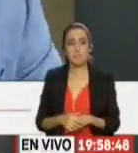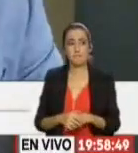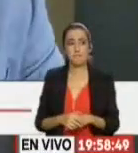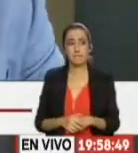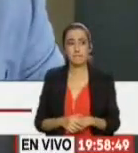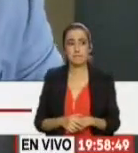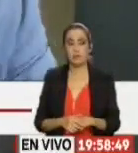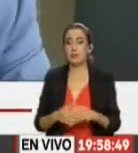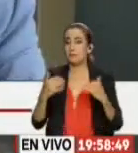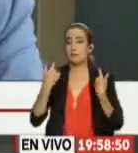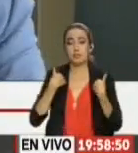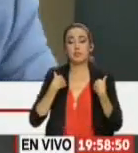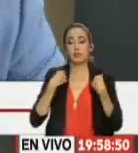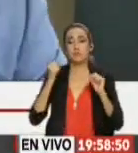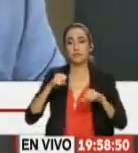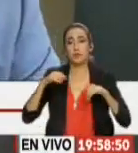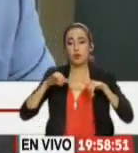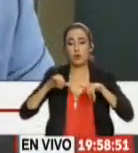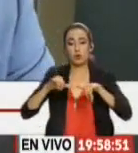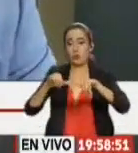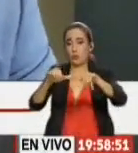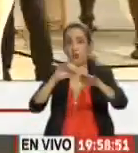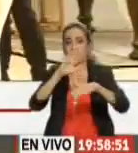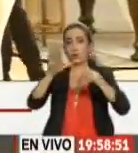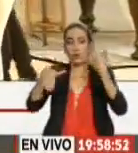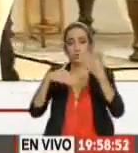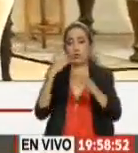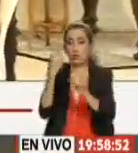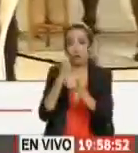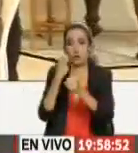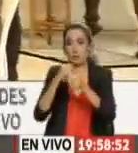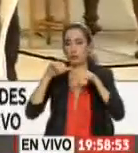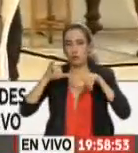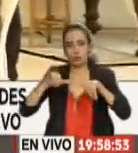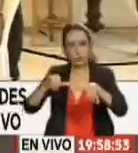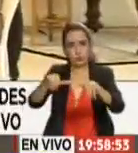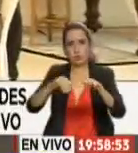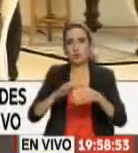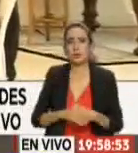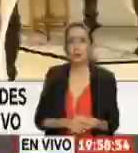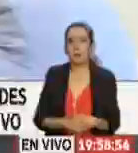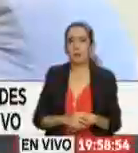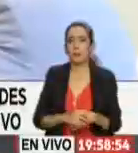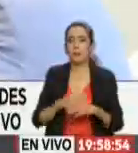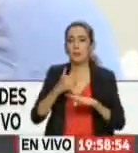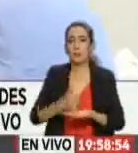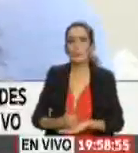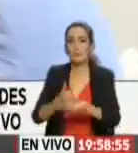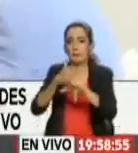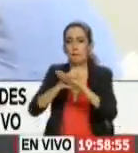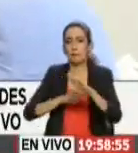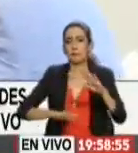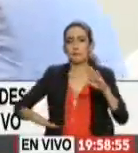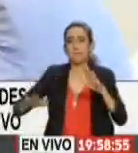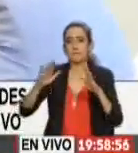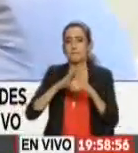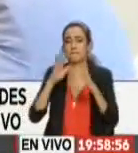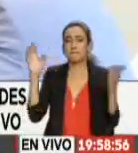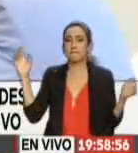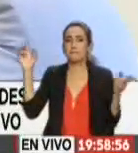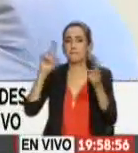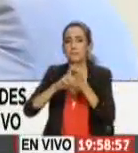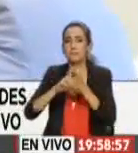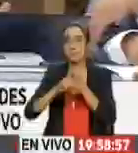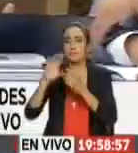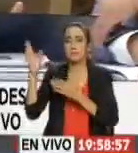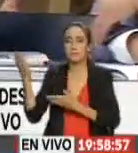continuidad a las obras porque se han hecho con dinero del pueblo de Quito. El virtual burgomaestre de Quito, Jorge Yunda, hizo un llamado a los exalcaldes de